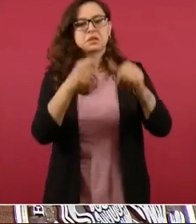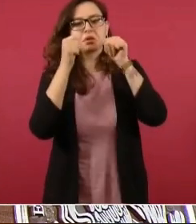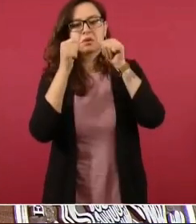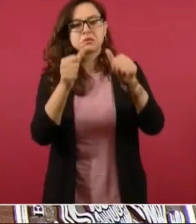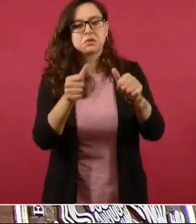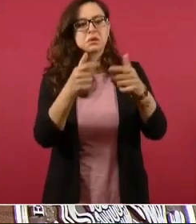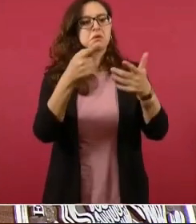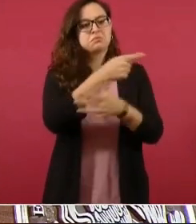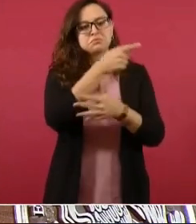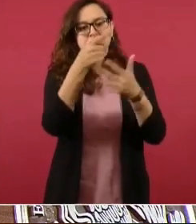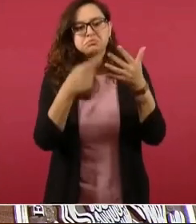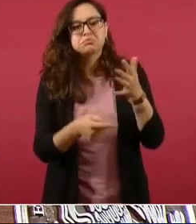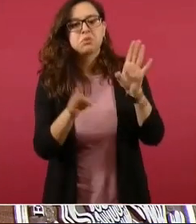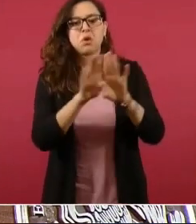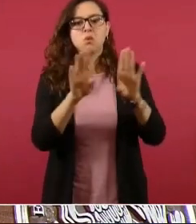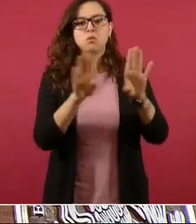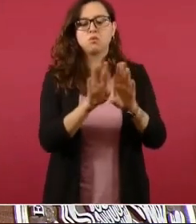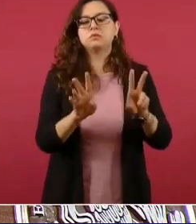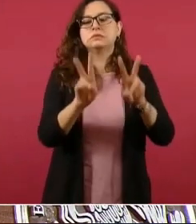cero impunidad,